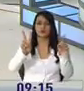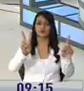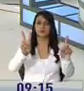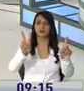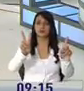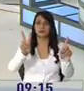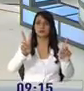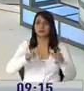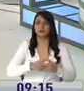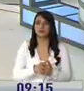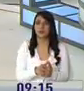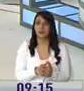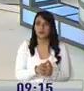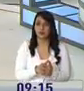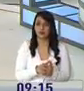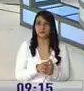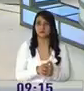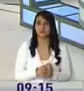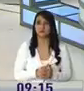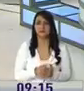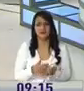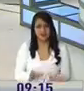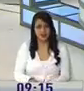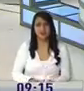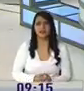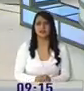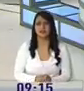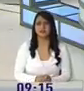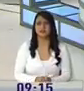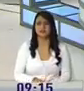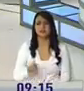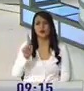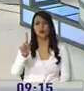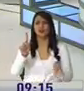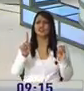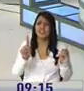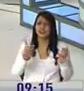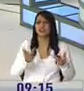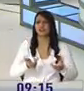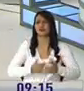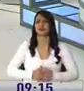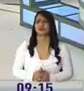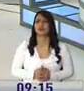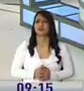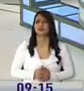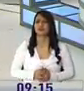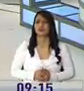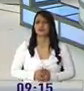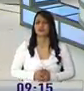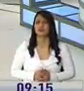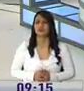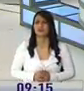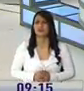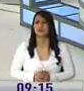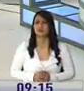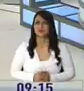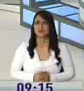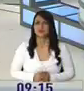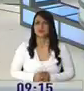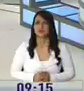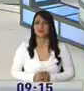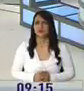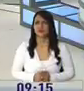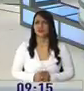marcador cierto yo no te dije yo creo que vamos a hacer bueno Vamos a verle hoy de mañana tamb no me haces caso